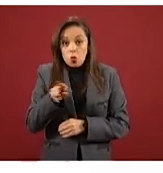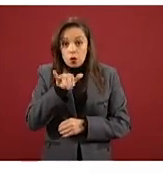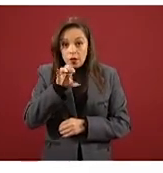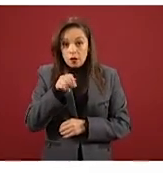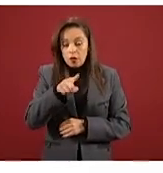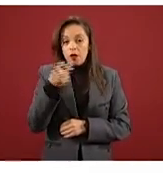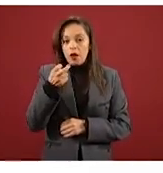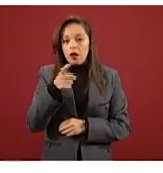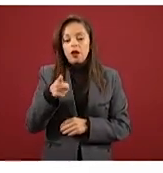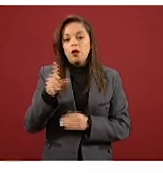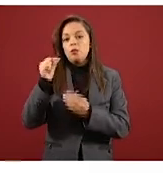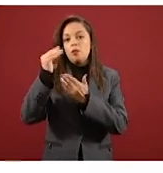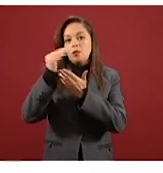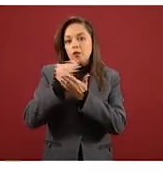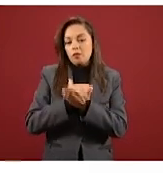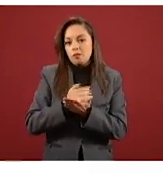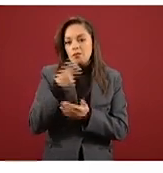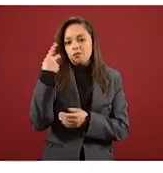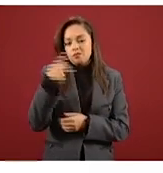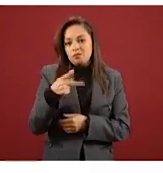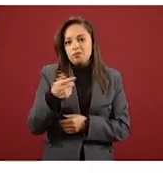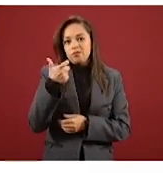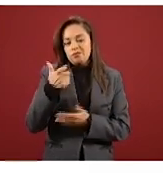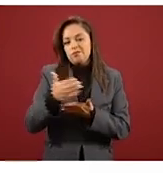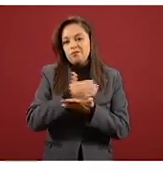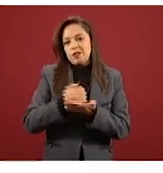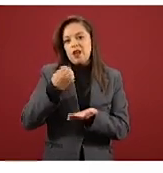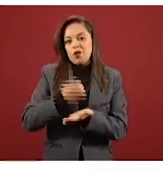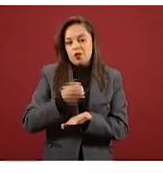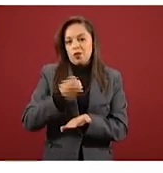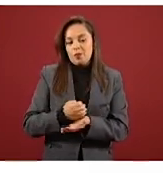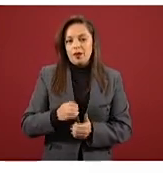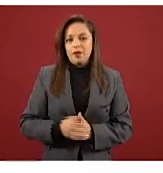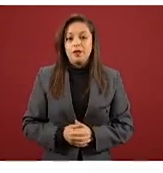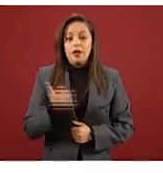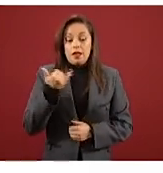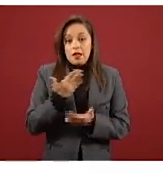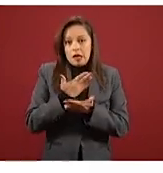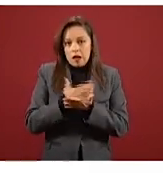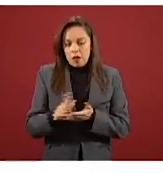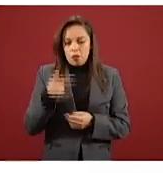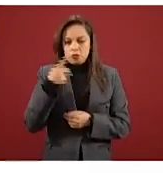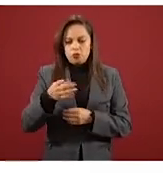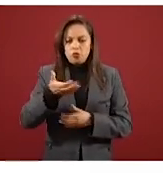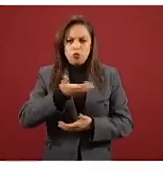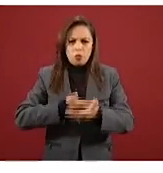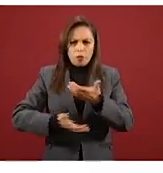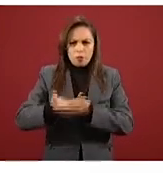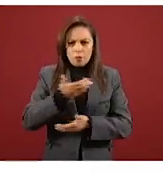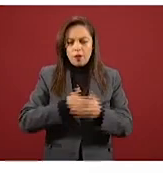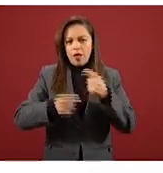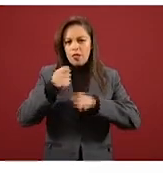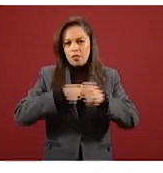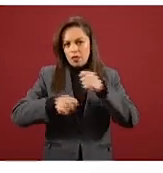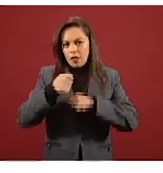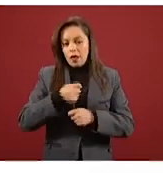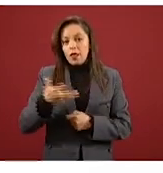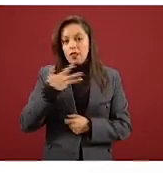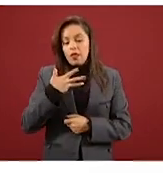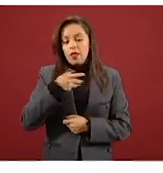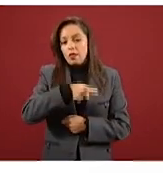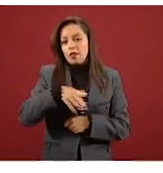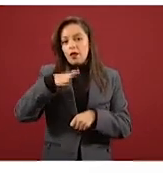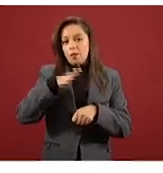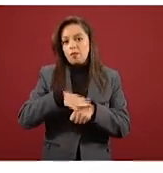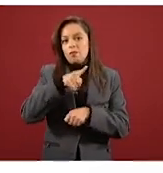sector de la economía, pero también respecto al comercio y a las tiendas departamentales, con el incremento de la demanda